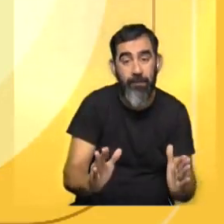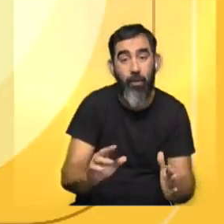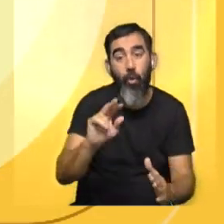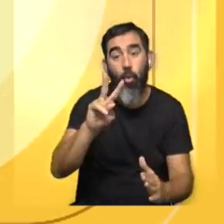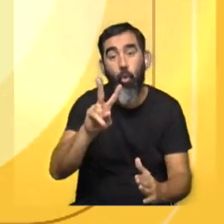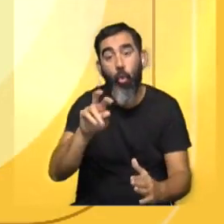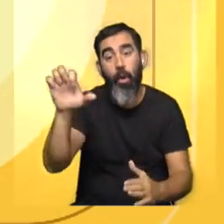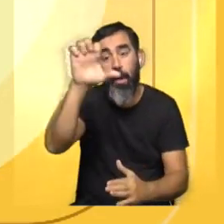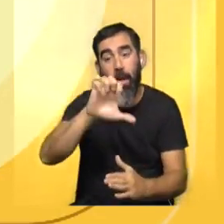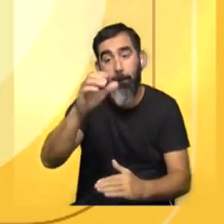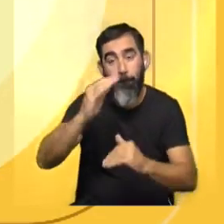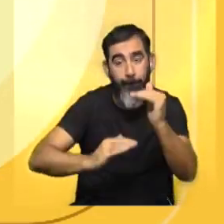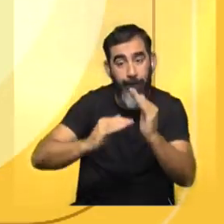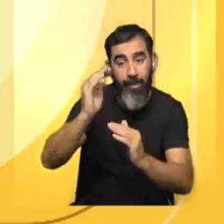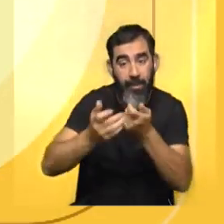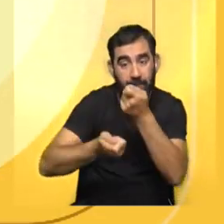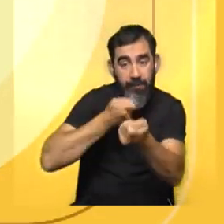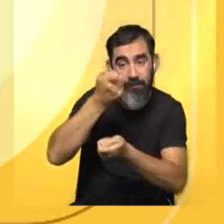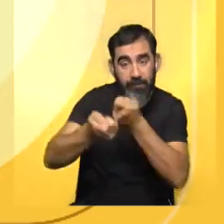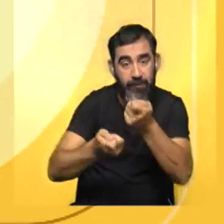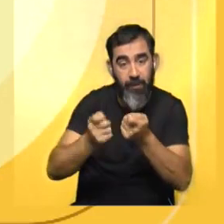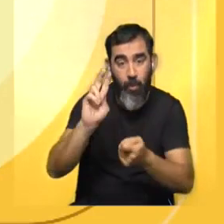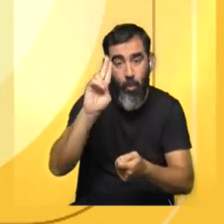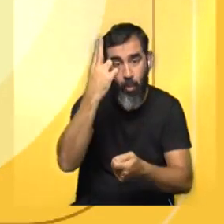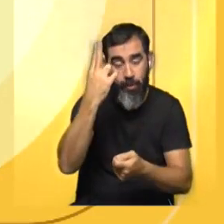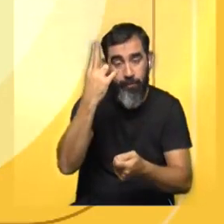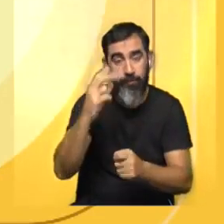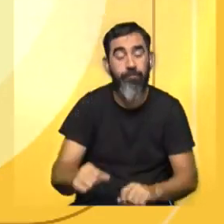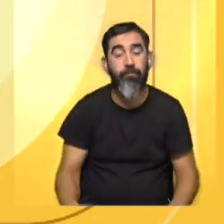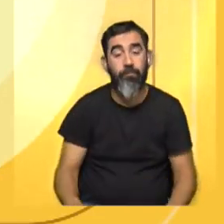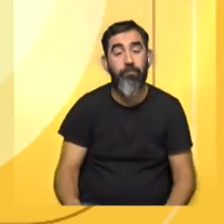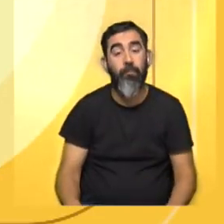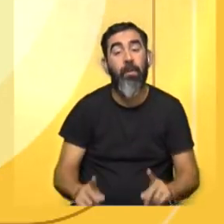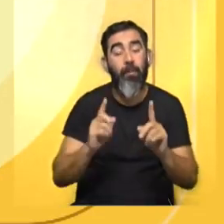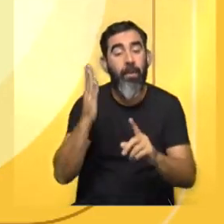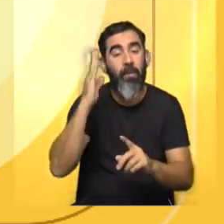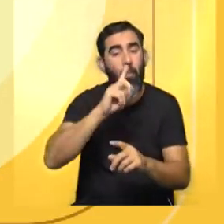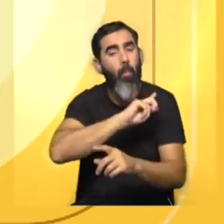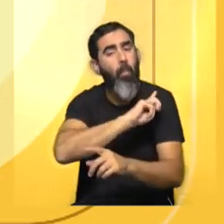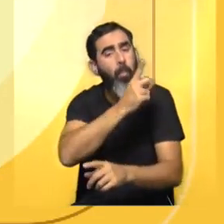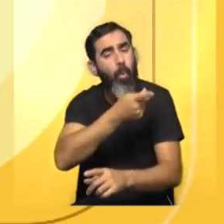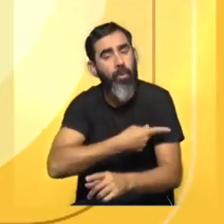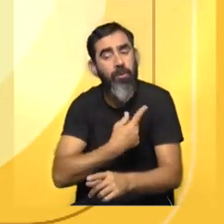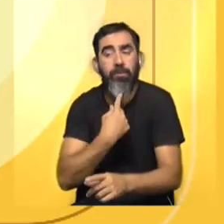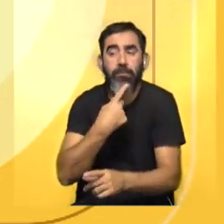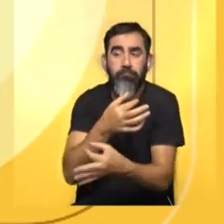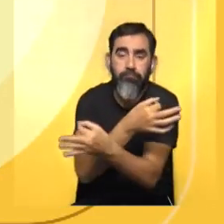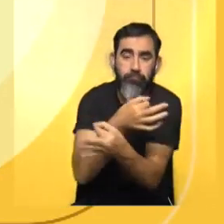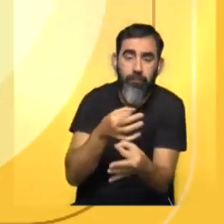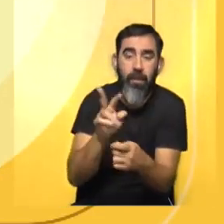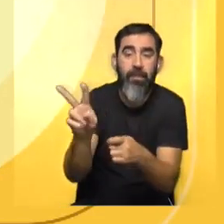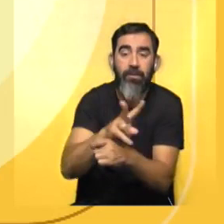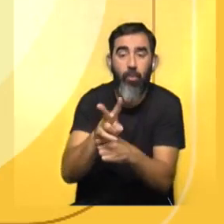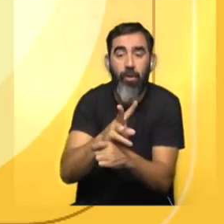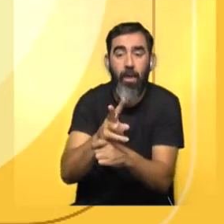empresas fabricantes del mercado nacional. También van a poder determinar la potencia, el rendimiento, la seguridad de